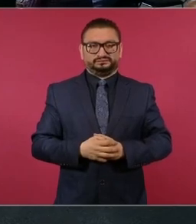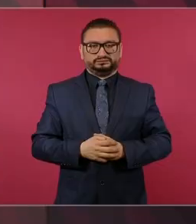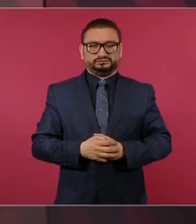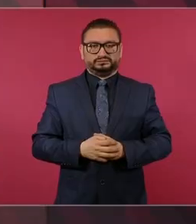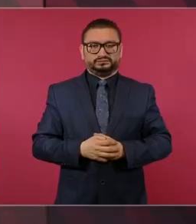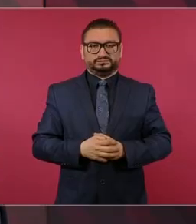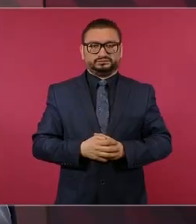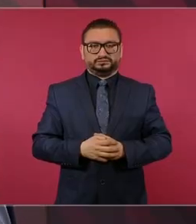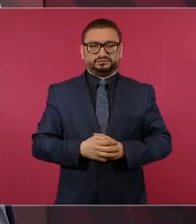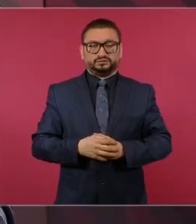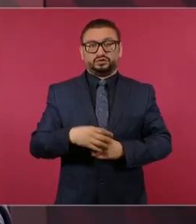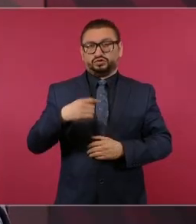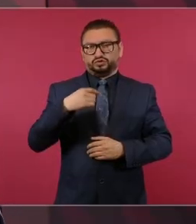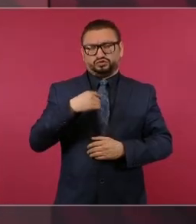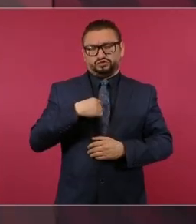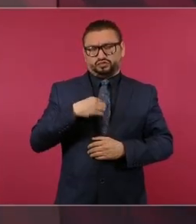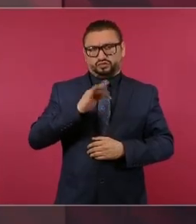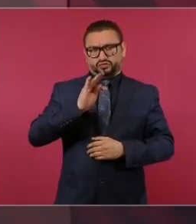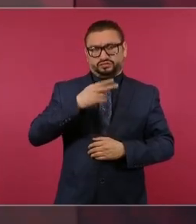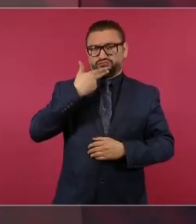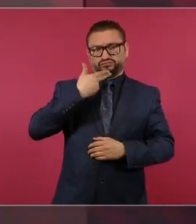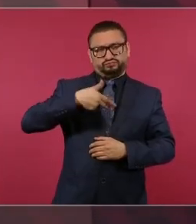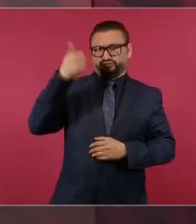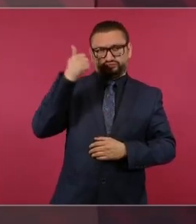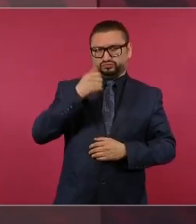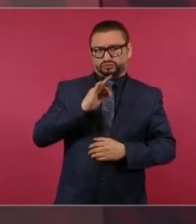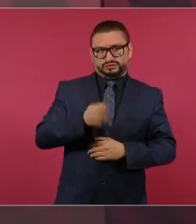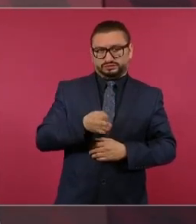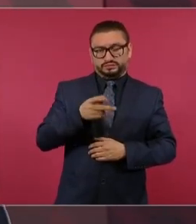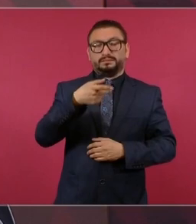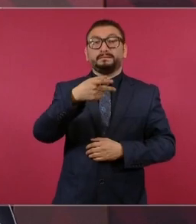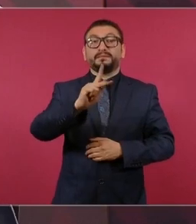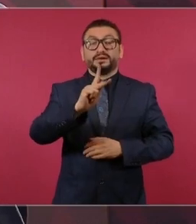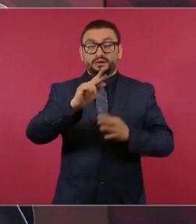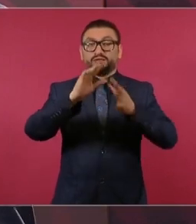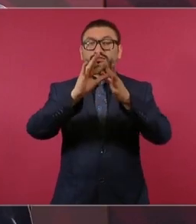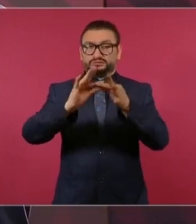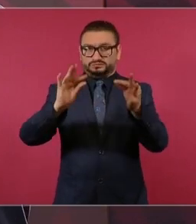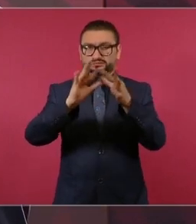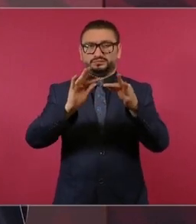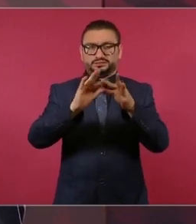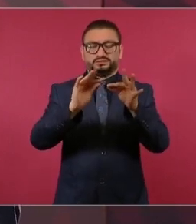Yo estoy en contra del suicidio, pero lo explico por